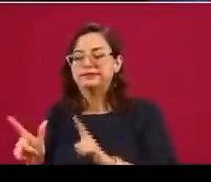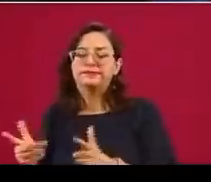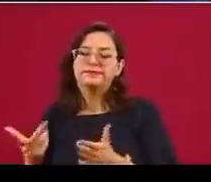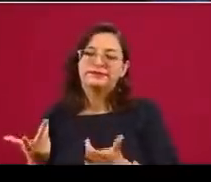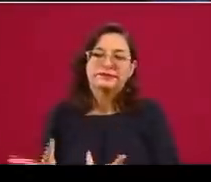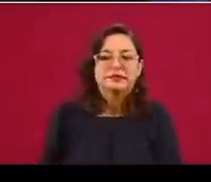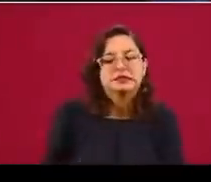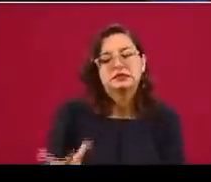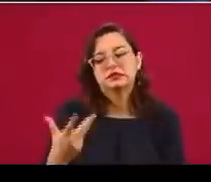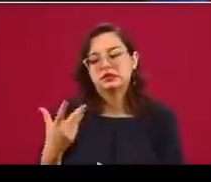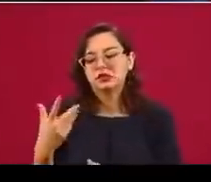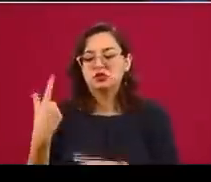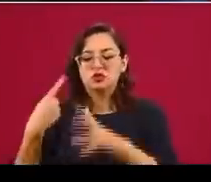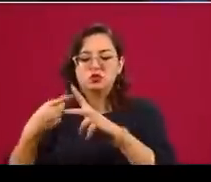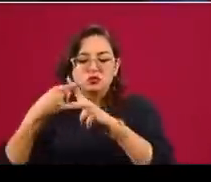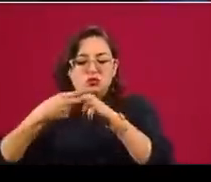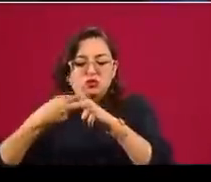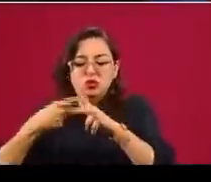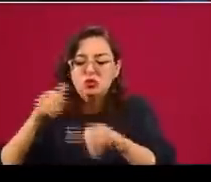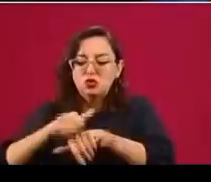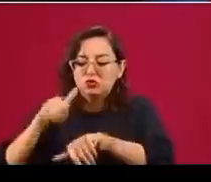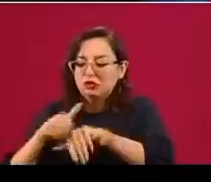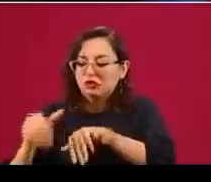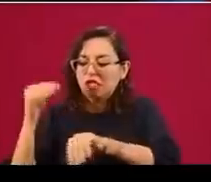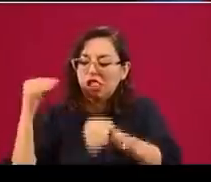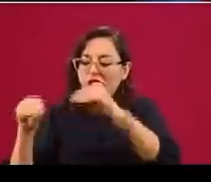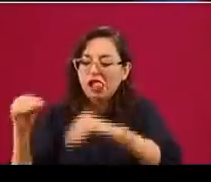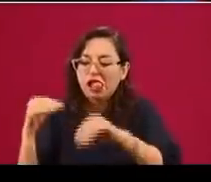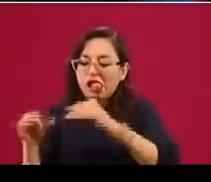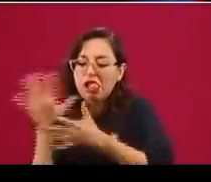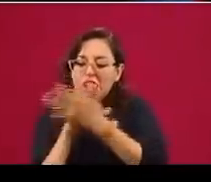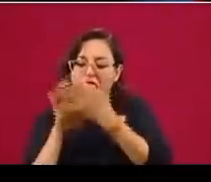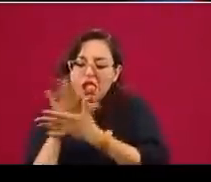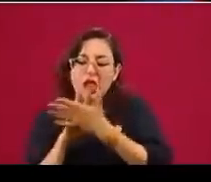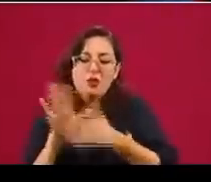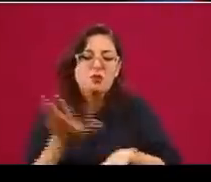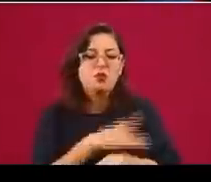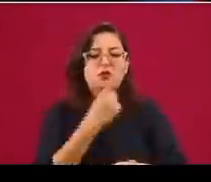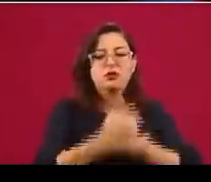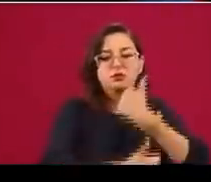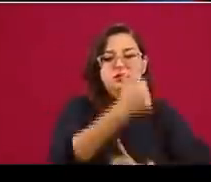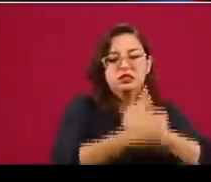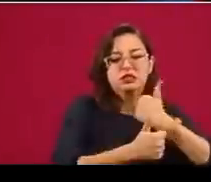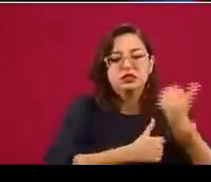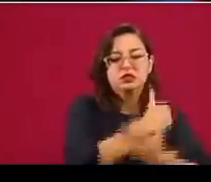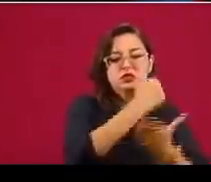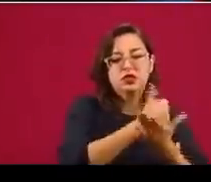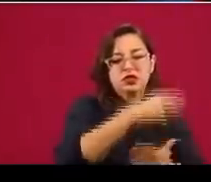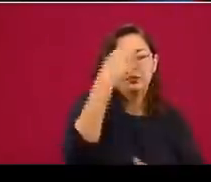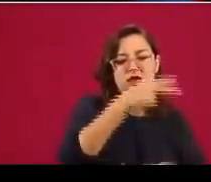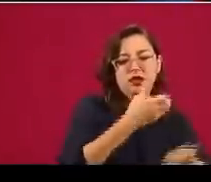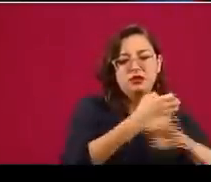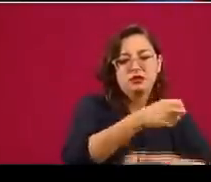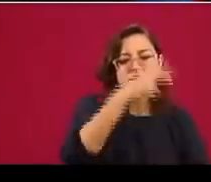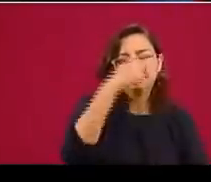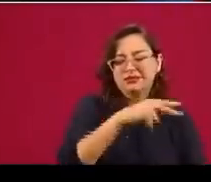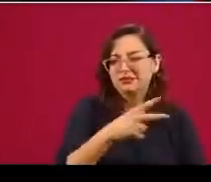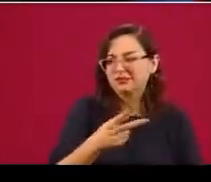me parece, porque pues atenta contra la salud de los mexicanos. Finalmente, en el tema contra este tipo